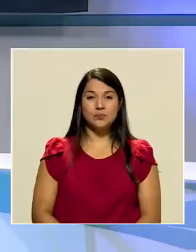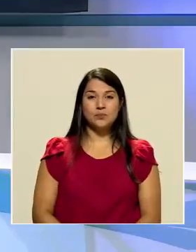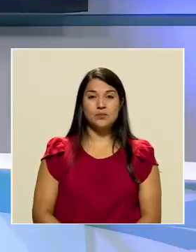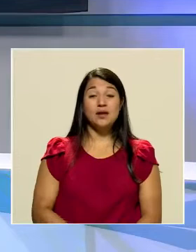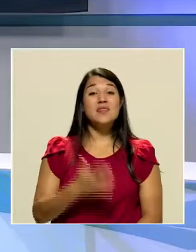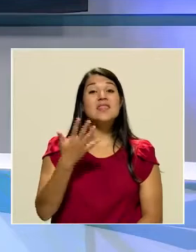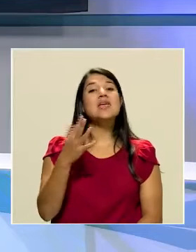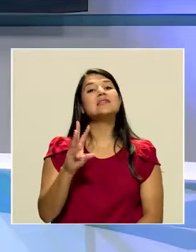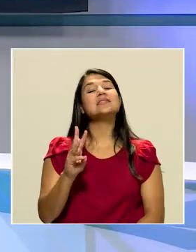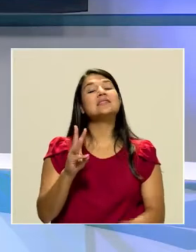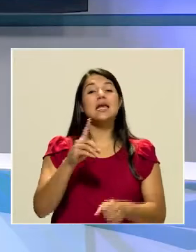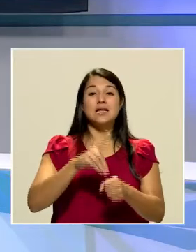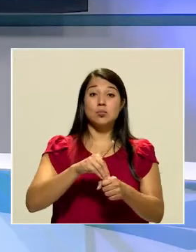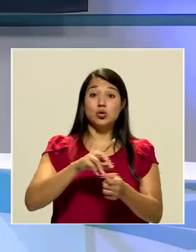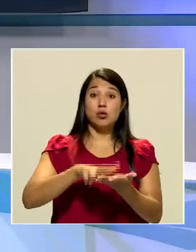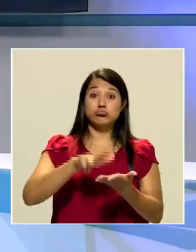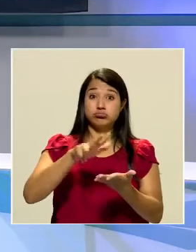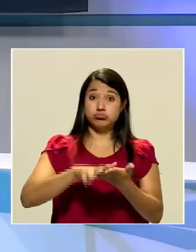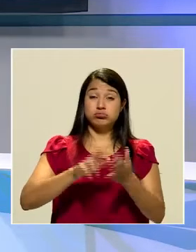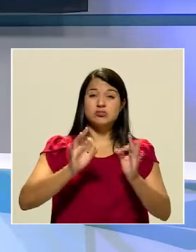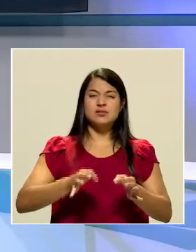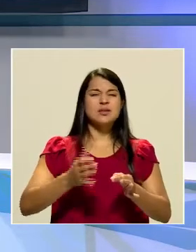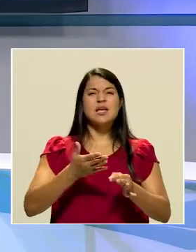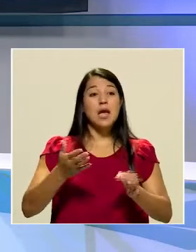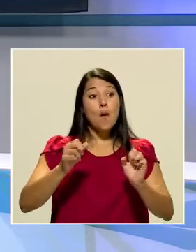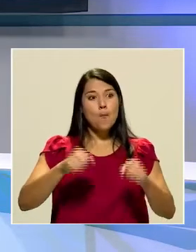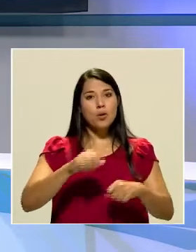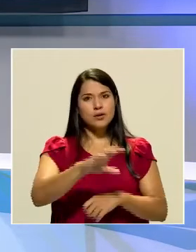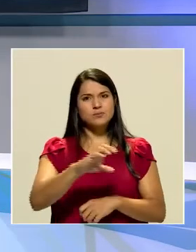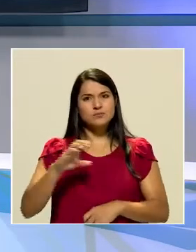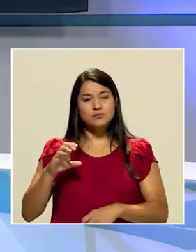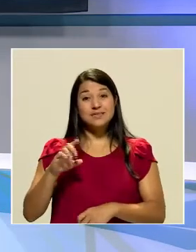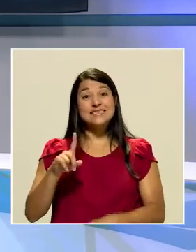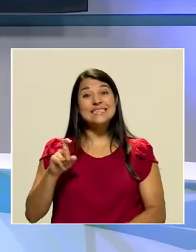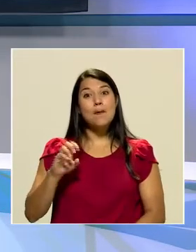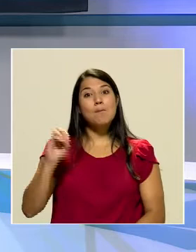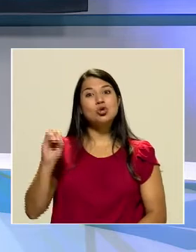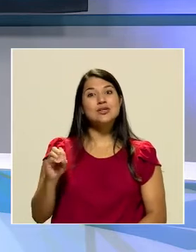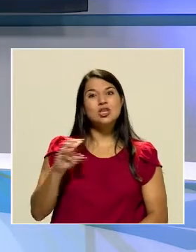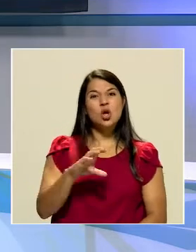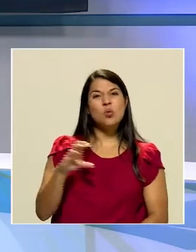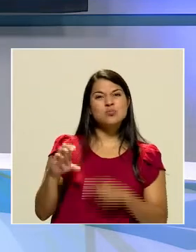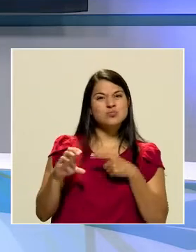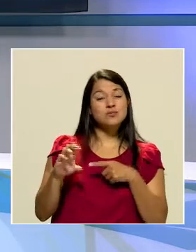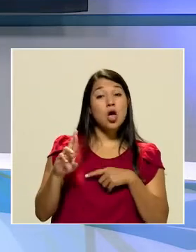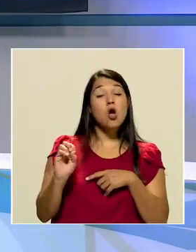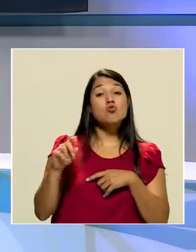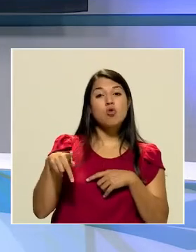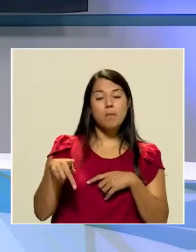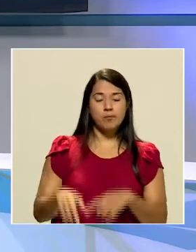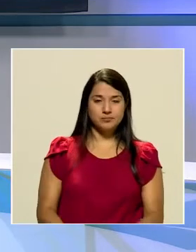46 diputados aprobaron de manera definitiva el retiro del 100% del régimen obligatorio de pensiones